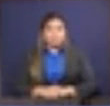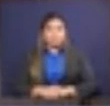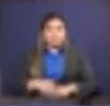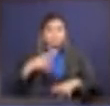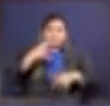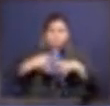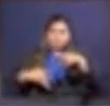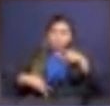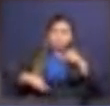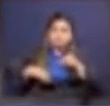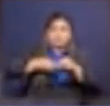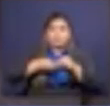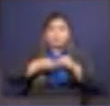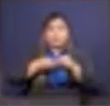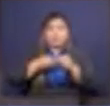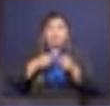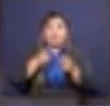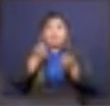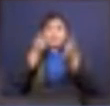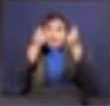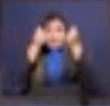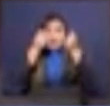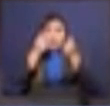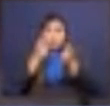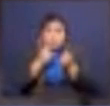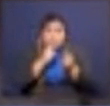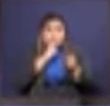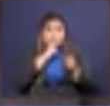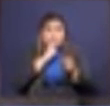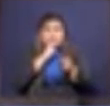y a pesar de los limitados recursos,